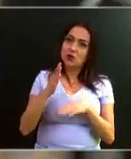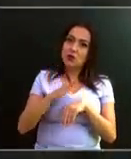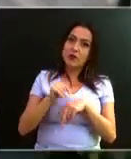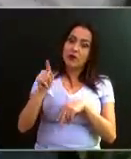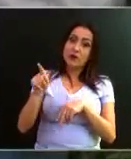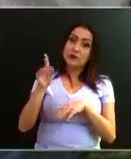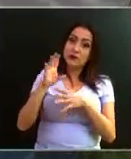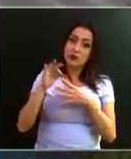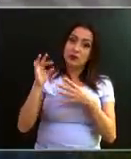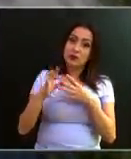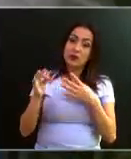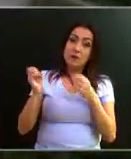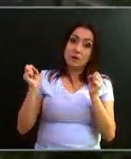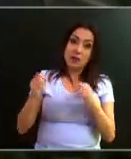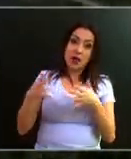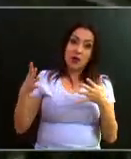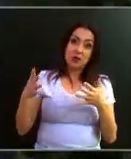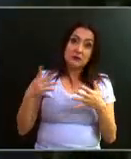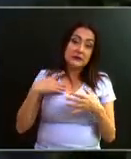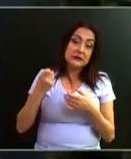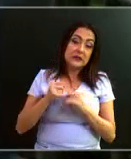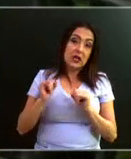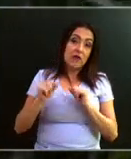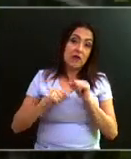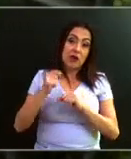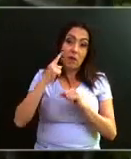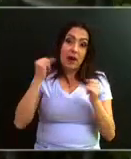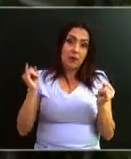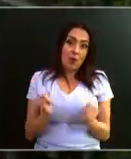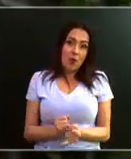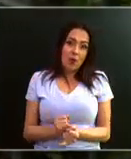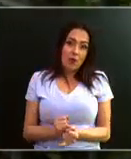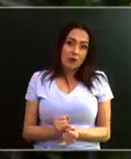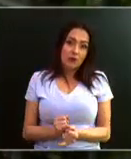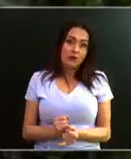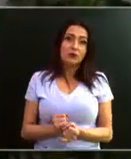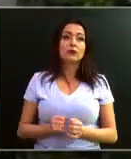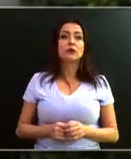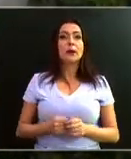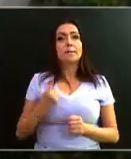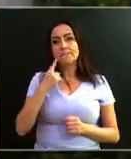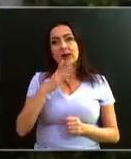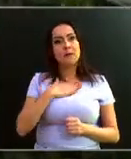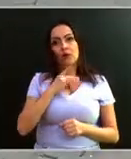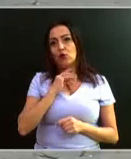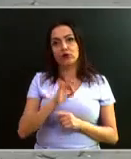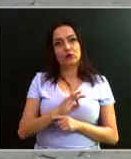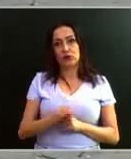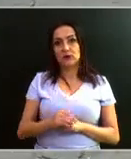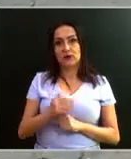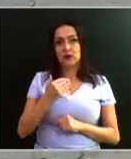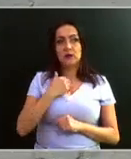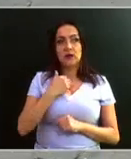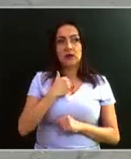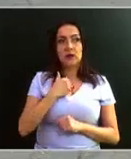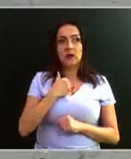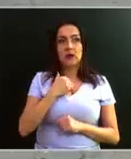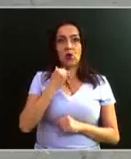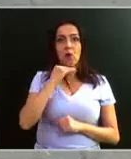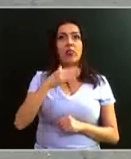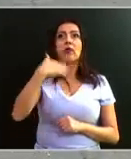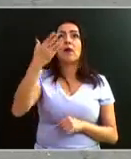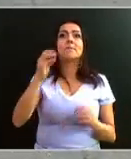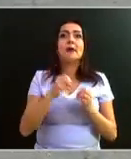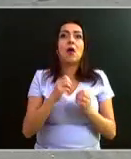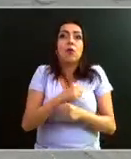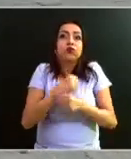estas alternativas milagrosas y sin esfuerzo para bajar de peso? Para mí no sirven porque tienen efecto rebote.